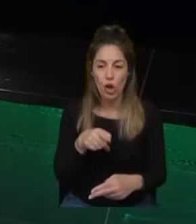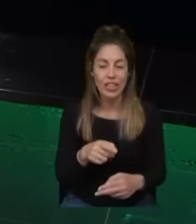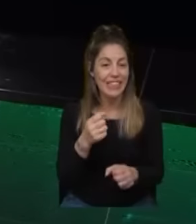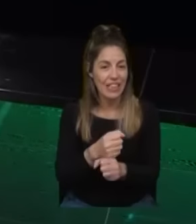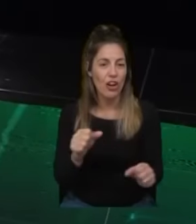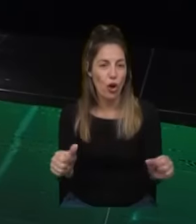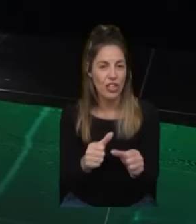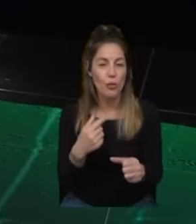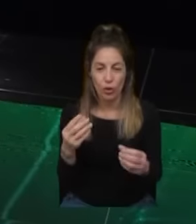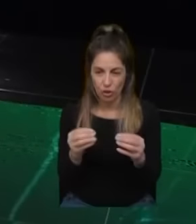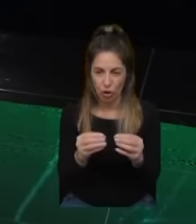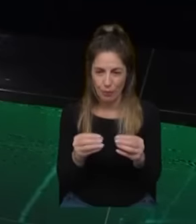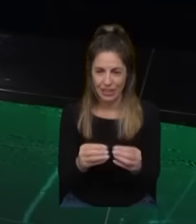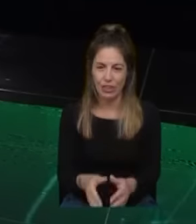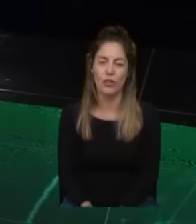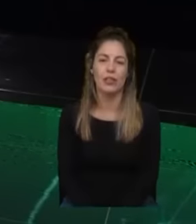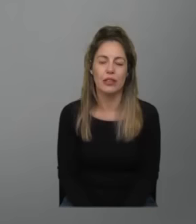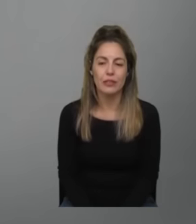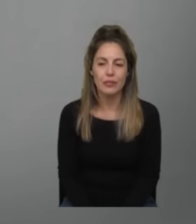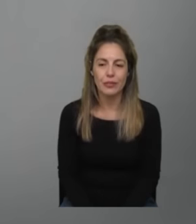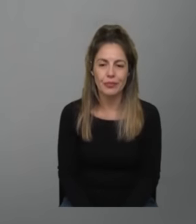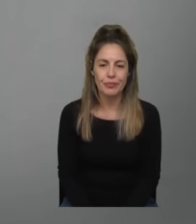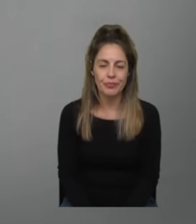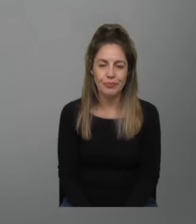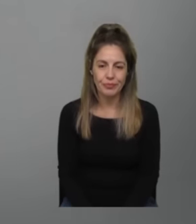trabajo realizado por nuestro compañero Pablo Das Neves.